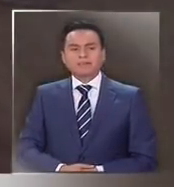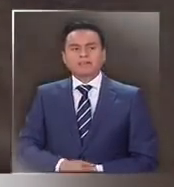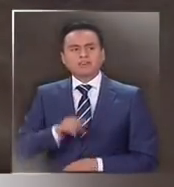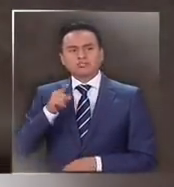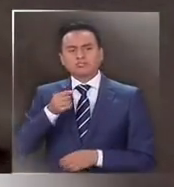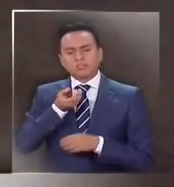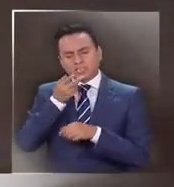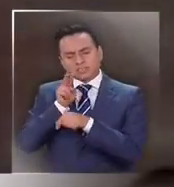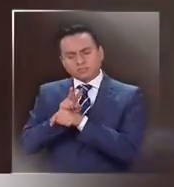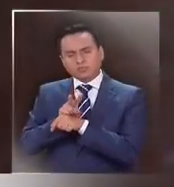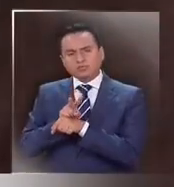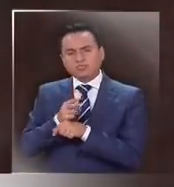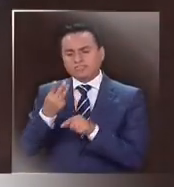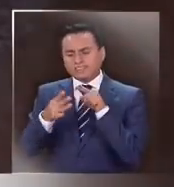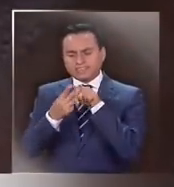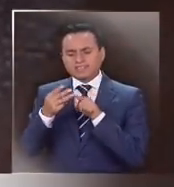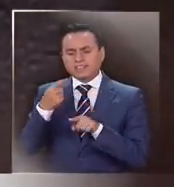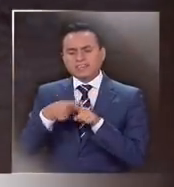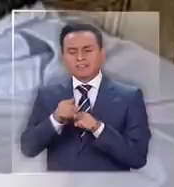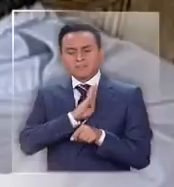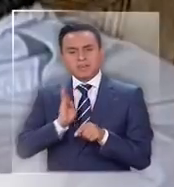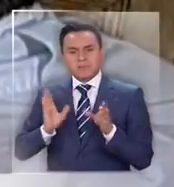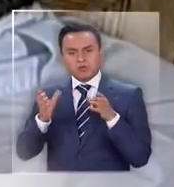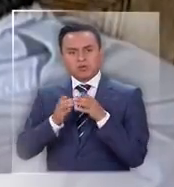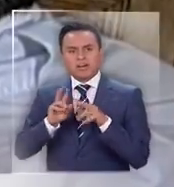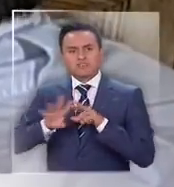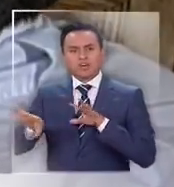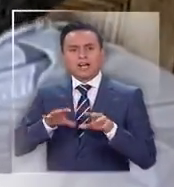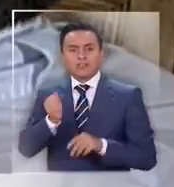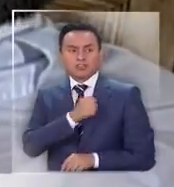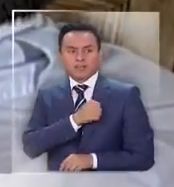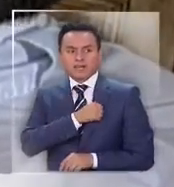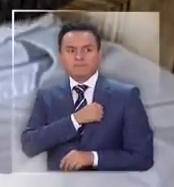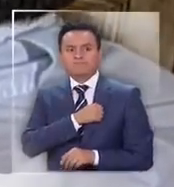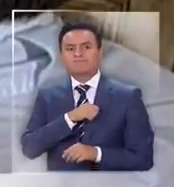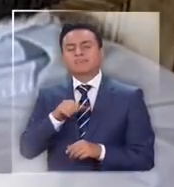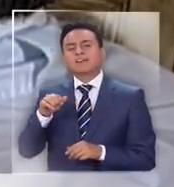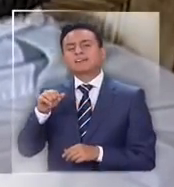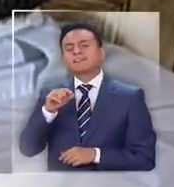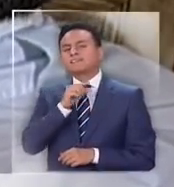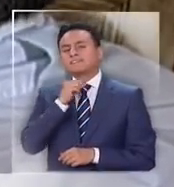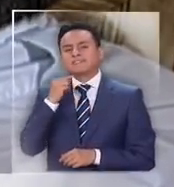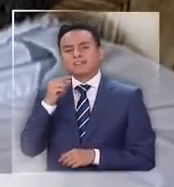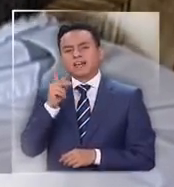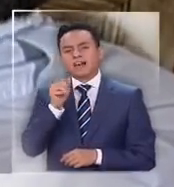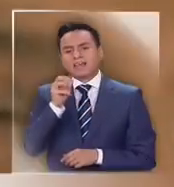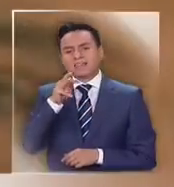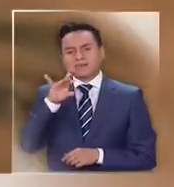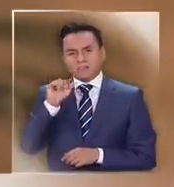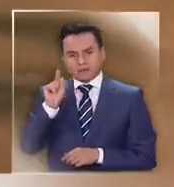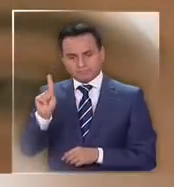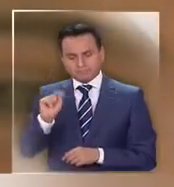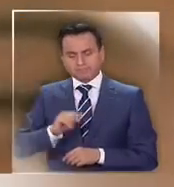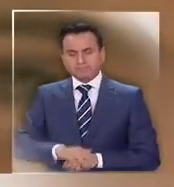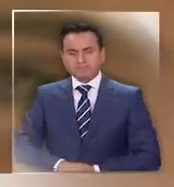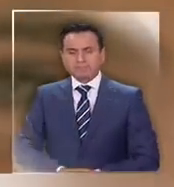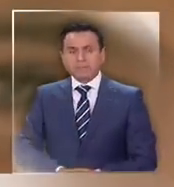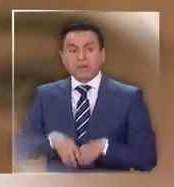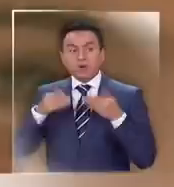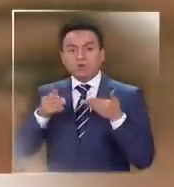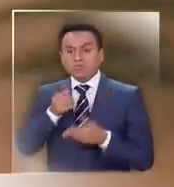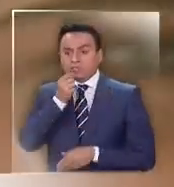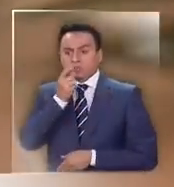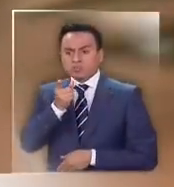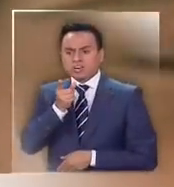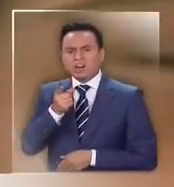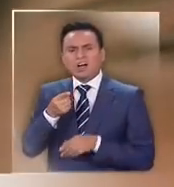Estos son los testimonios de 3 exmiembros de la Acción Católica encabezada por el sacerdote Fernando Caradima. Hoy